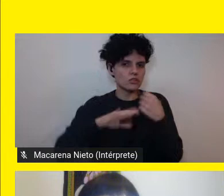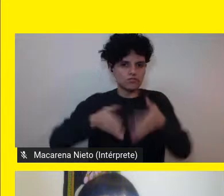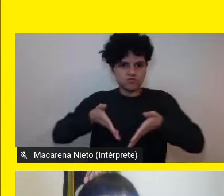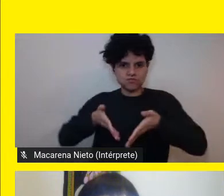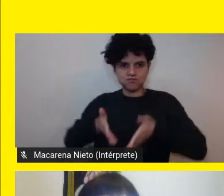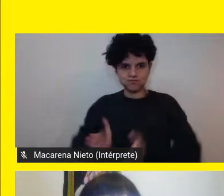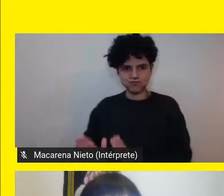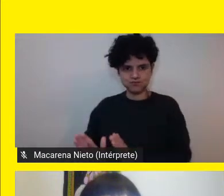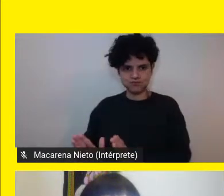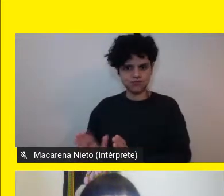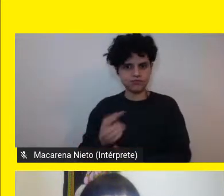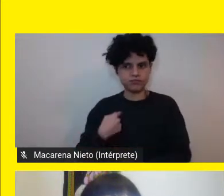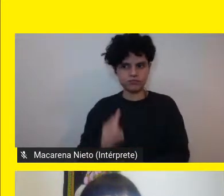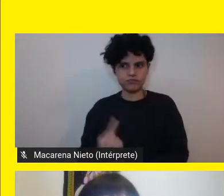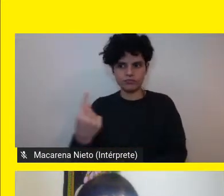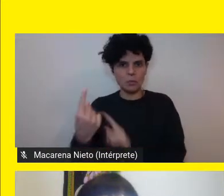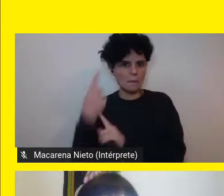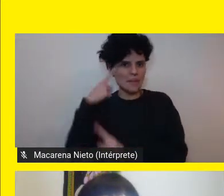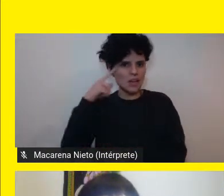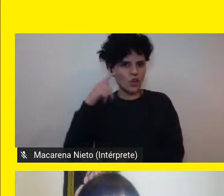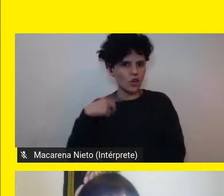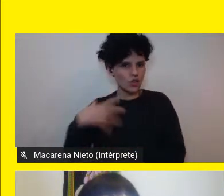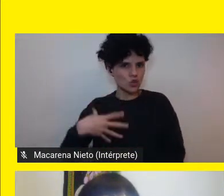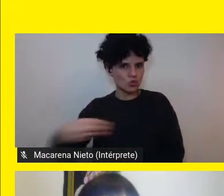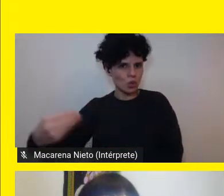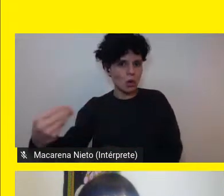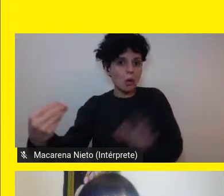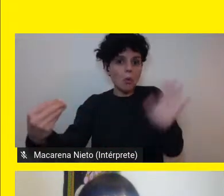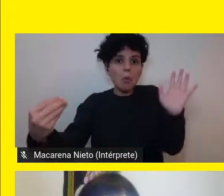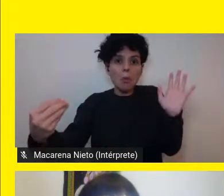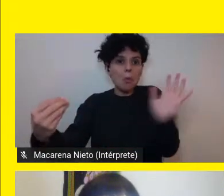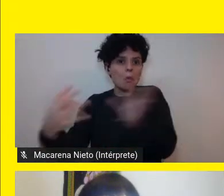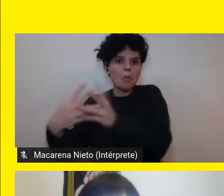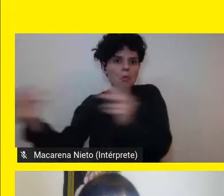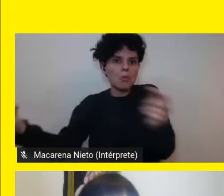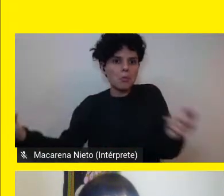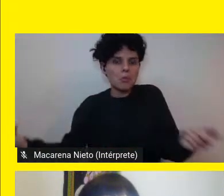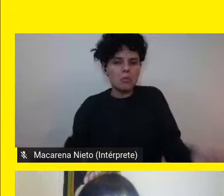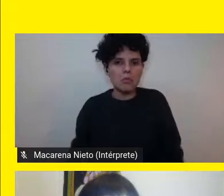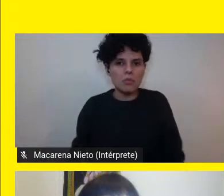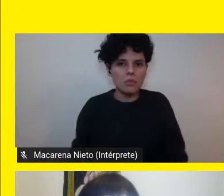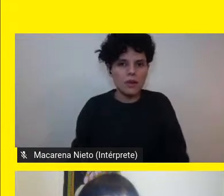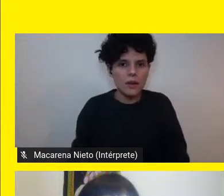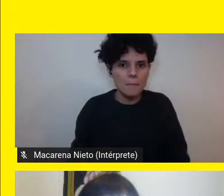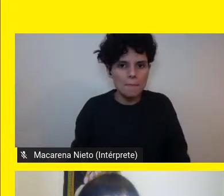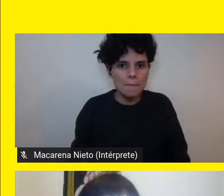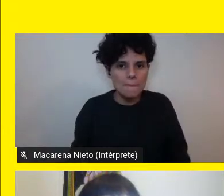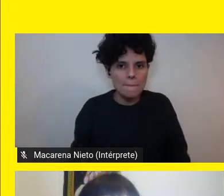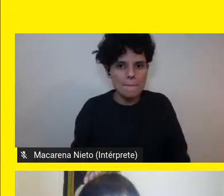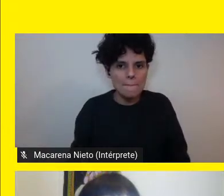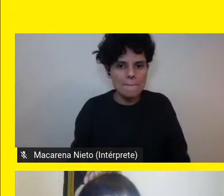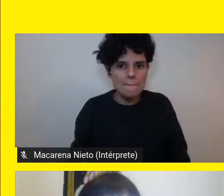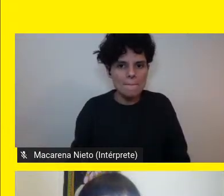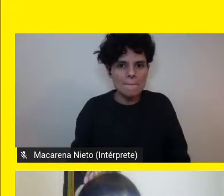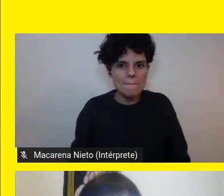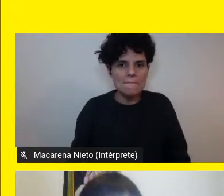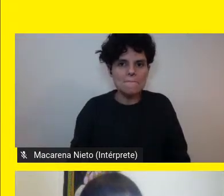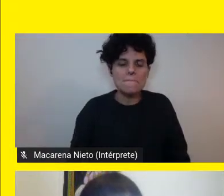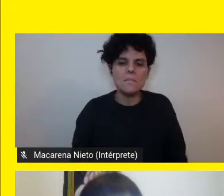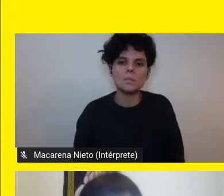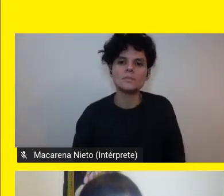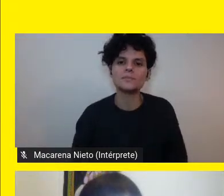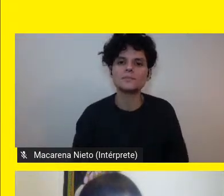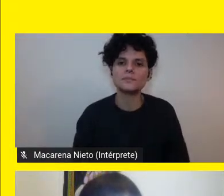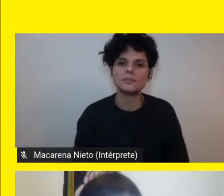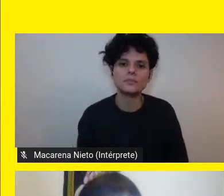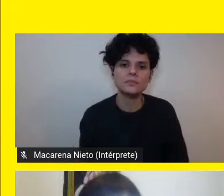torturas que ella vivió, los torturadores hicieron una fiesta de ese hecho, de